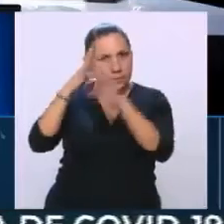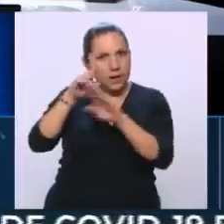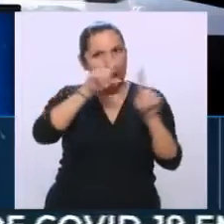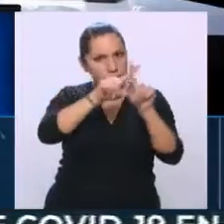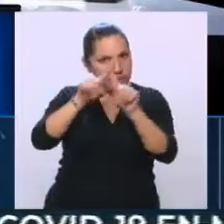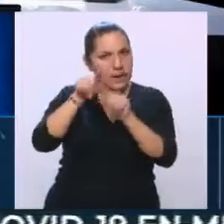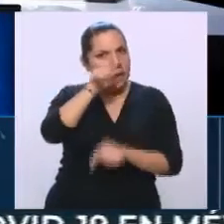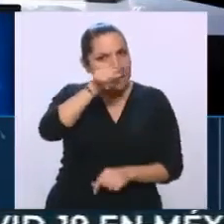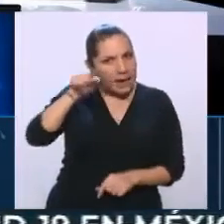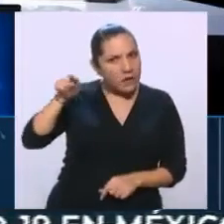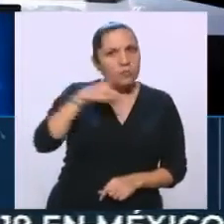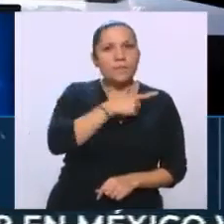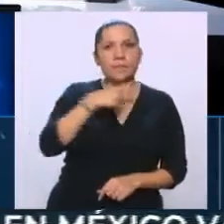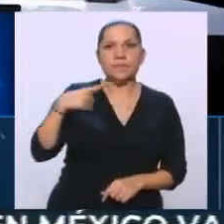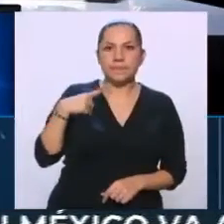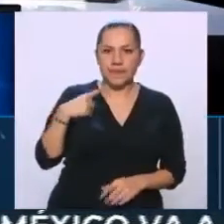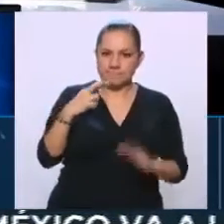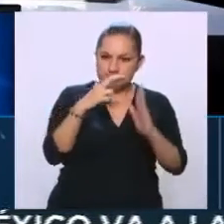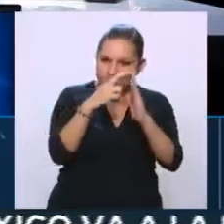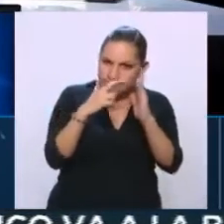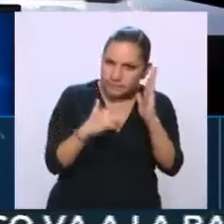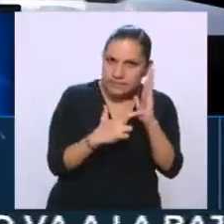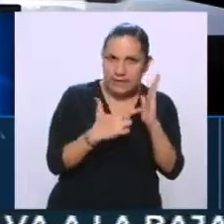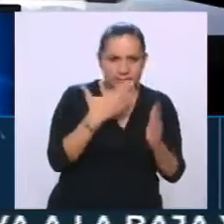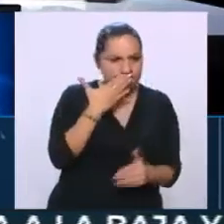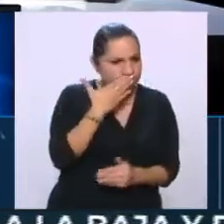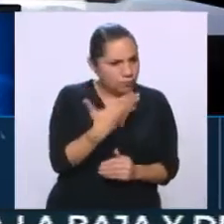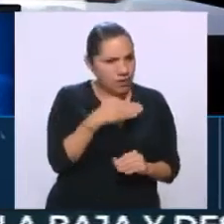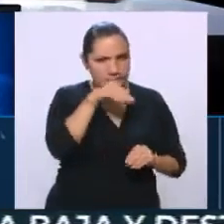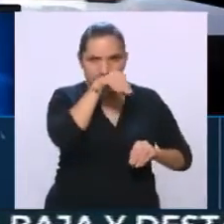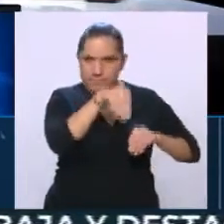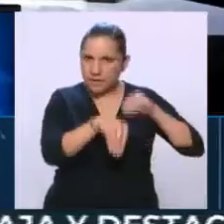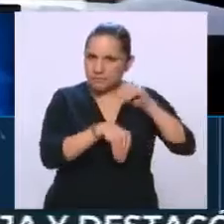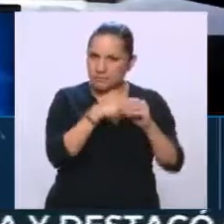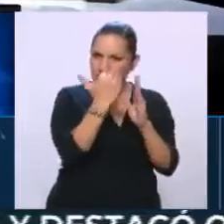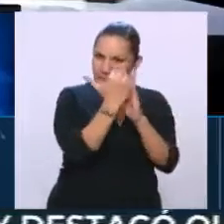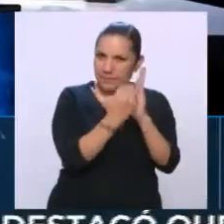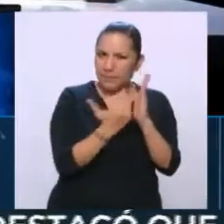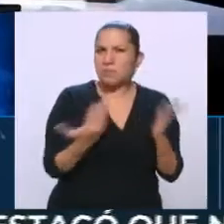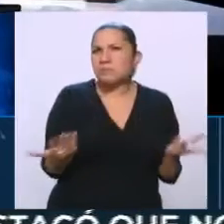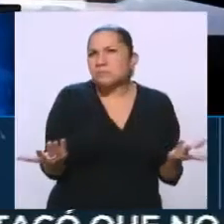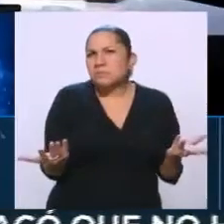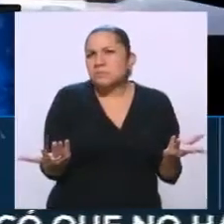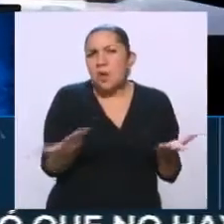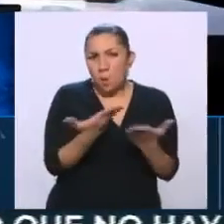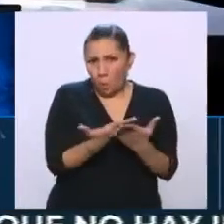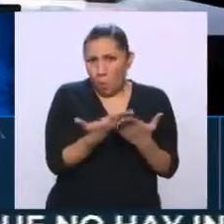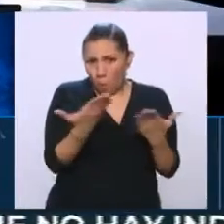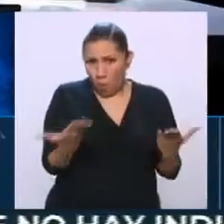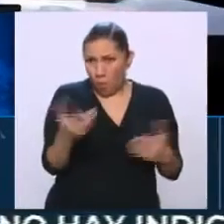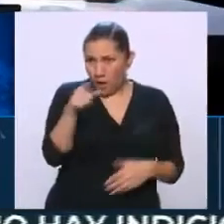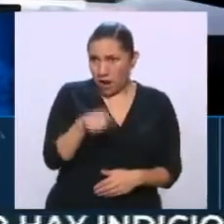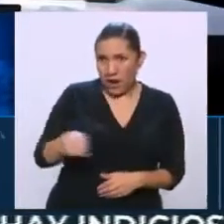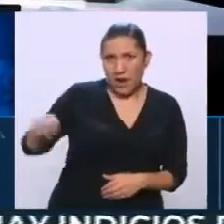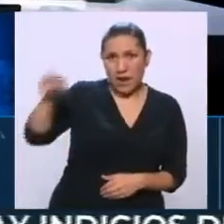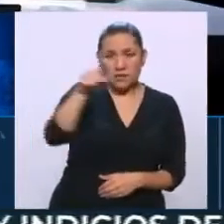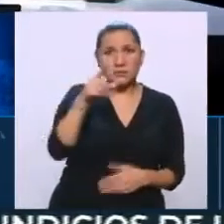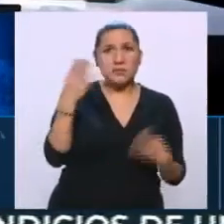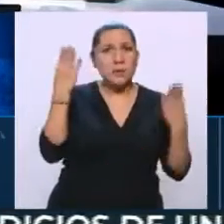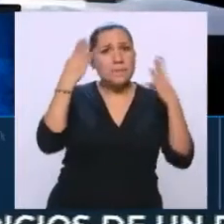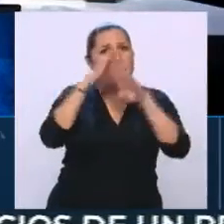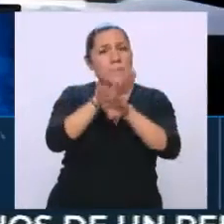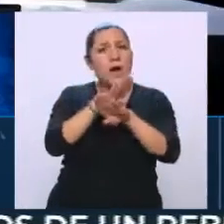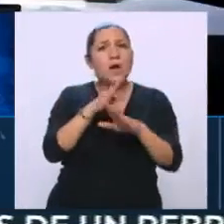de regulación muy importante. No puede ser que los bancos hoy se estén convirtiendo en uno